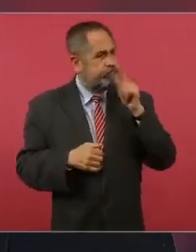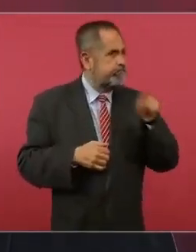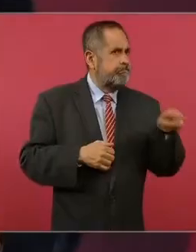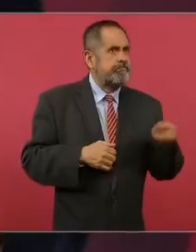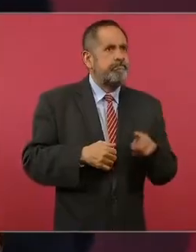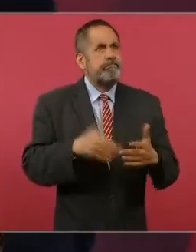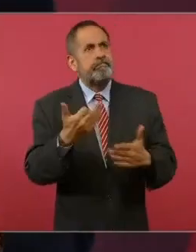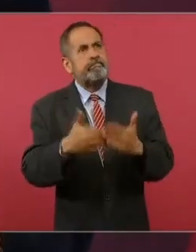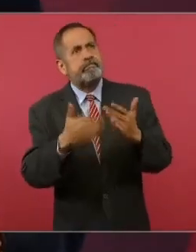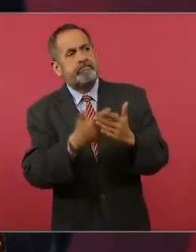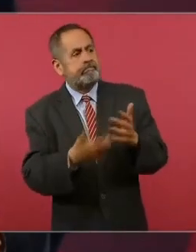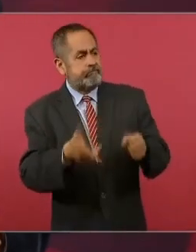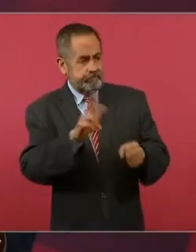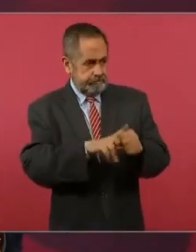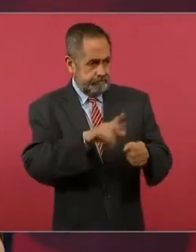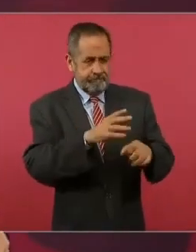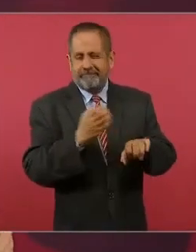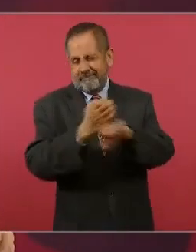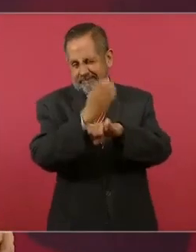clínica,